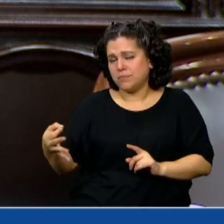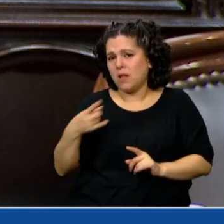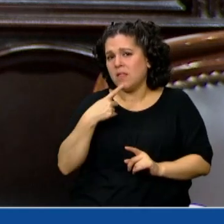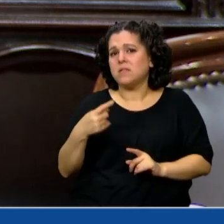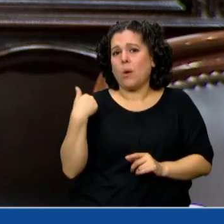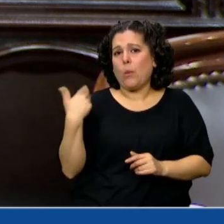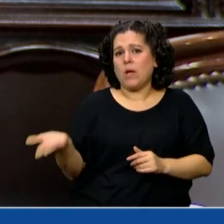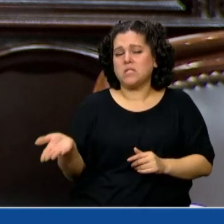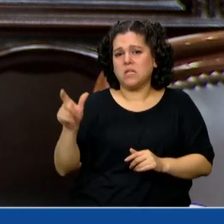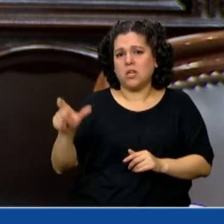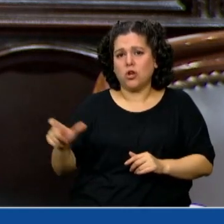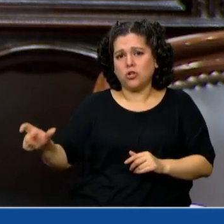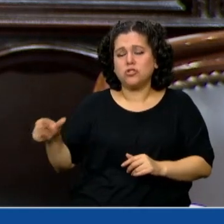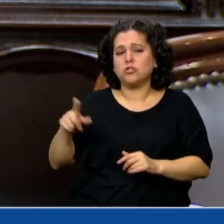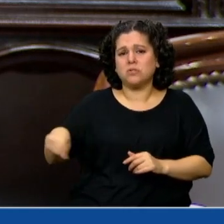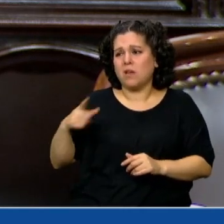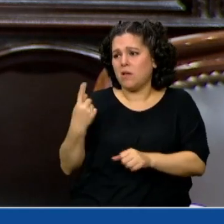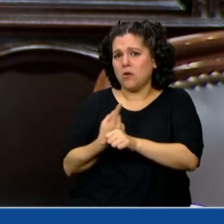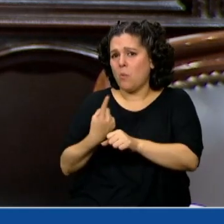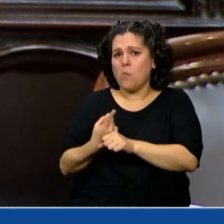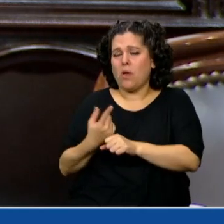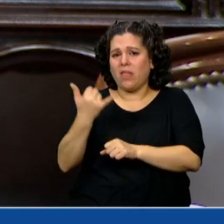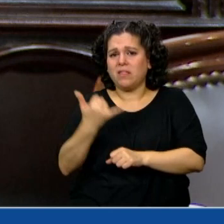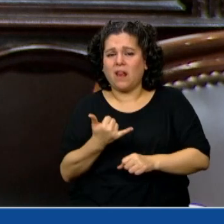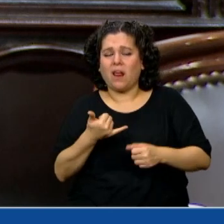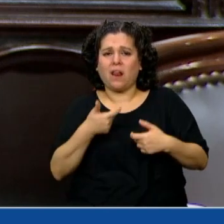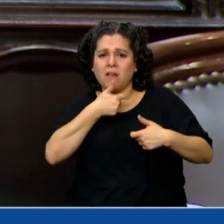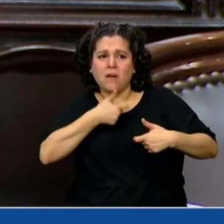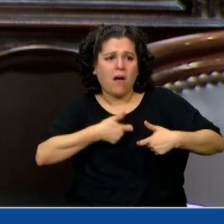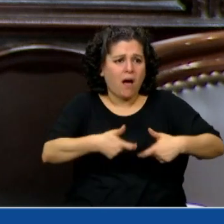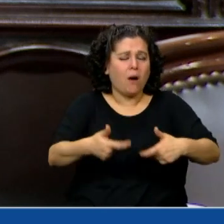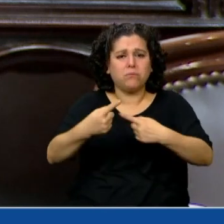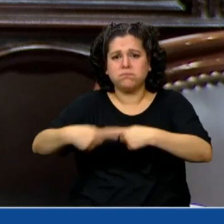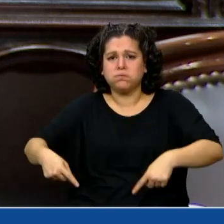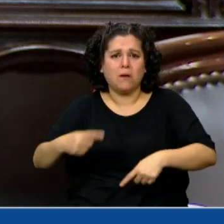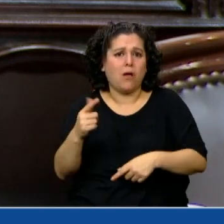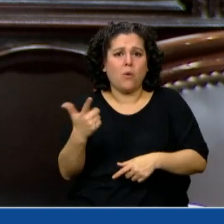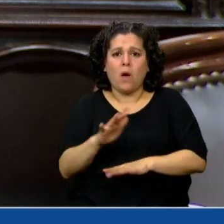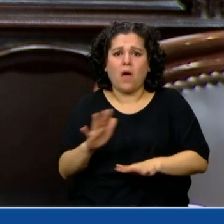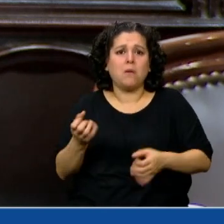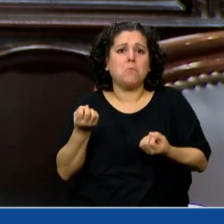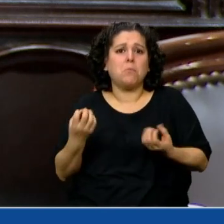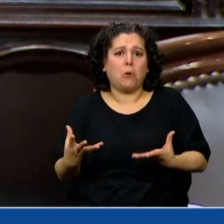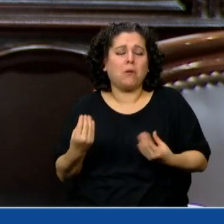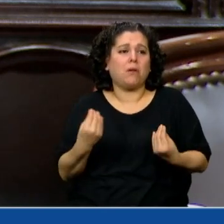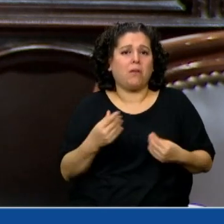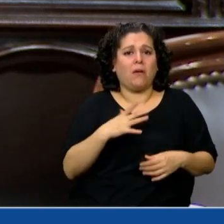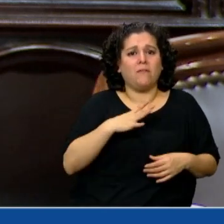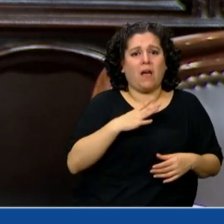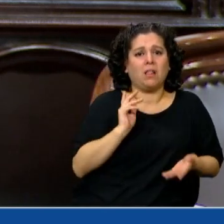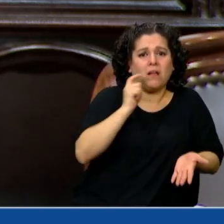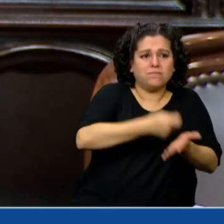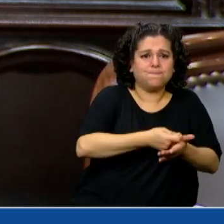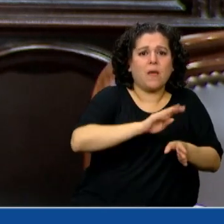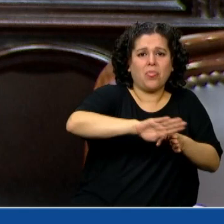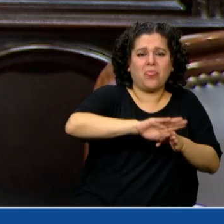sin la posibilidad de poder tener los servicios básicos por no tener el financiamiento ante la confiscación